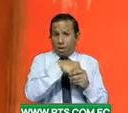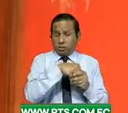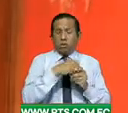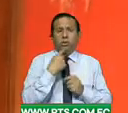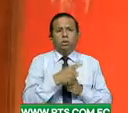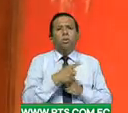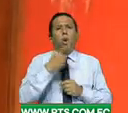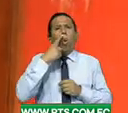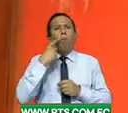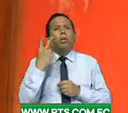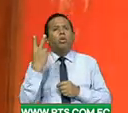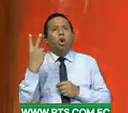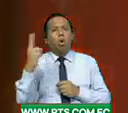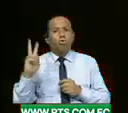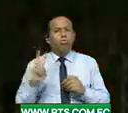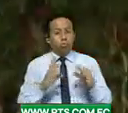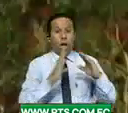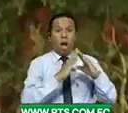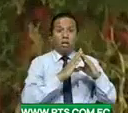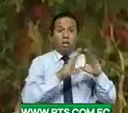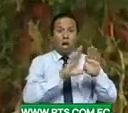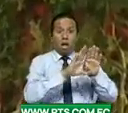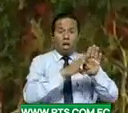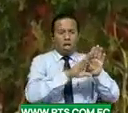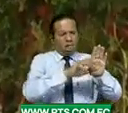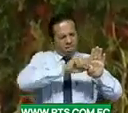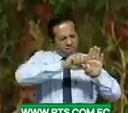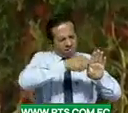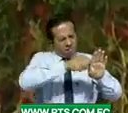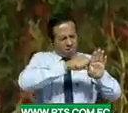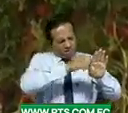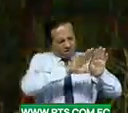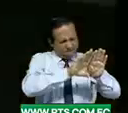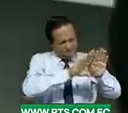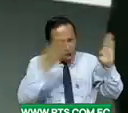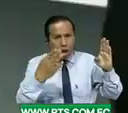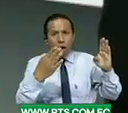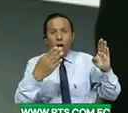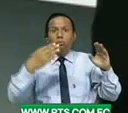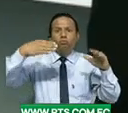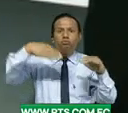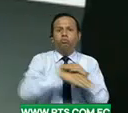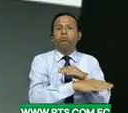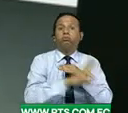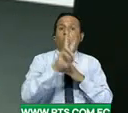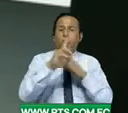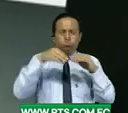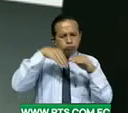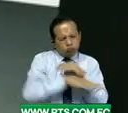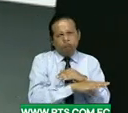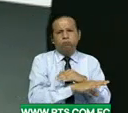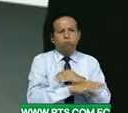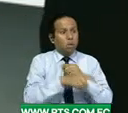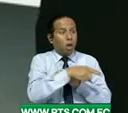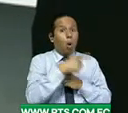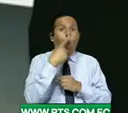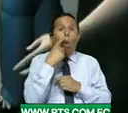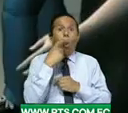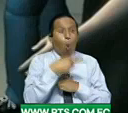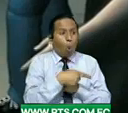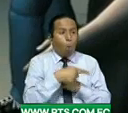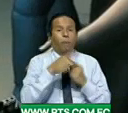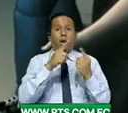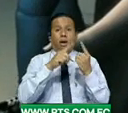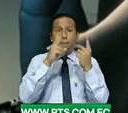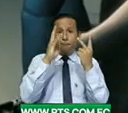inmueble y ya en el interior procedieron a acribillar a un hombre, a su esposa y además